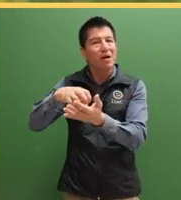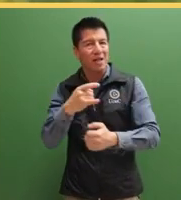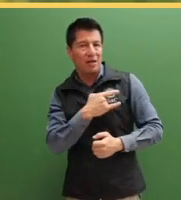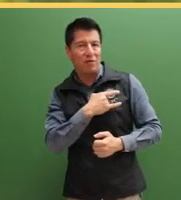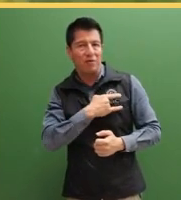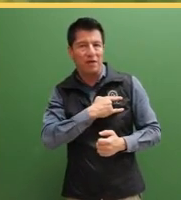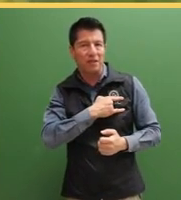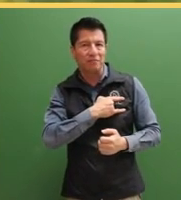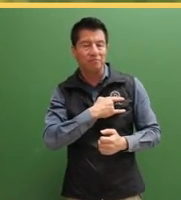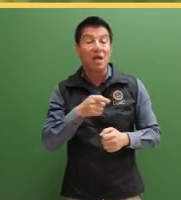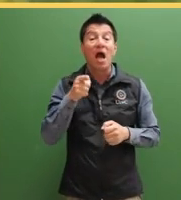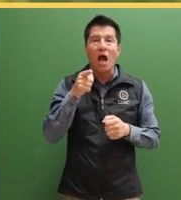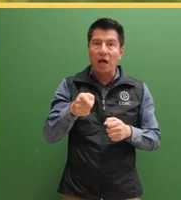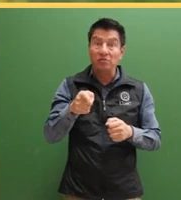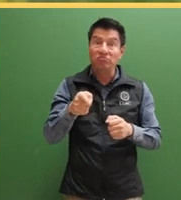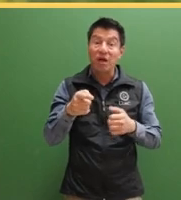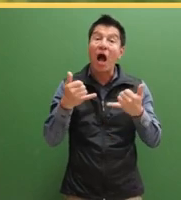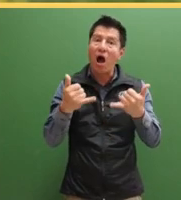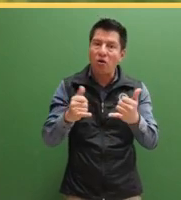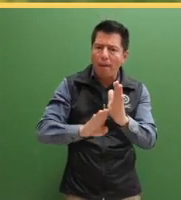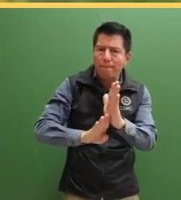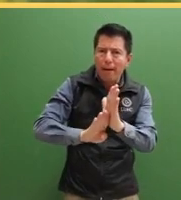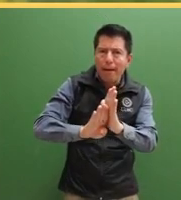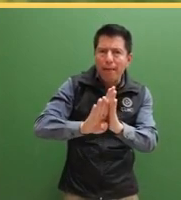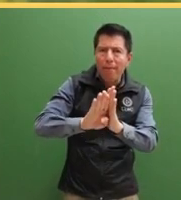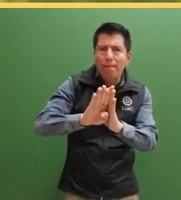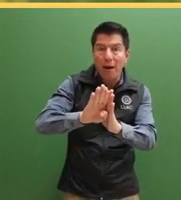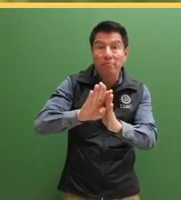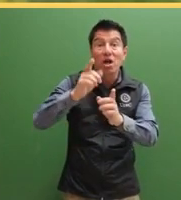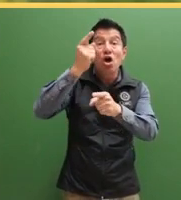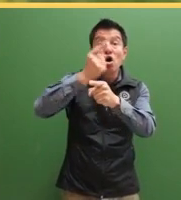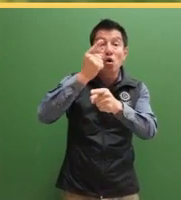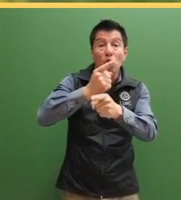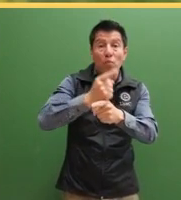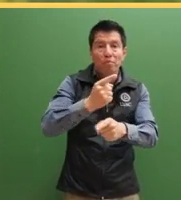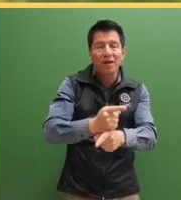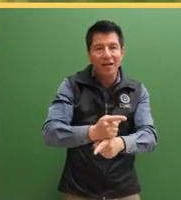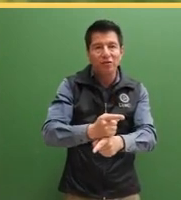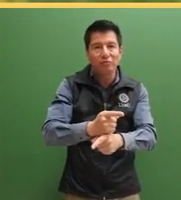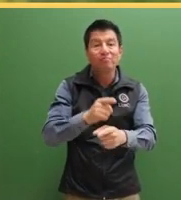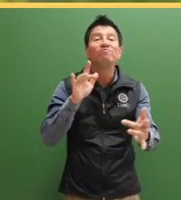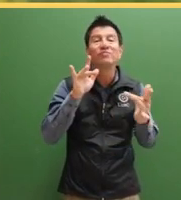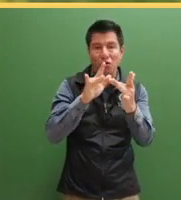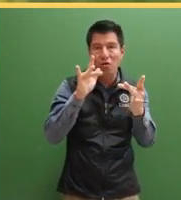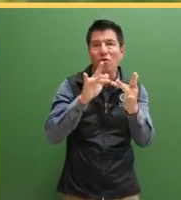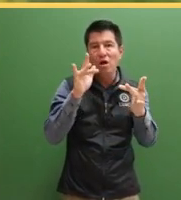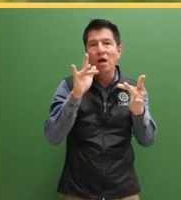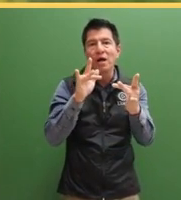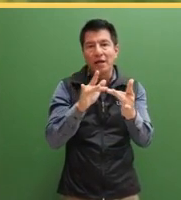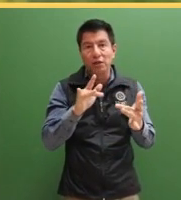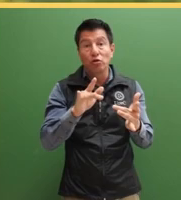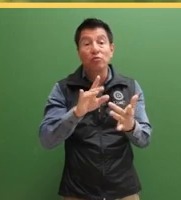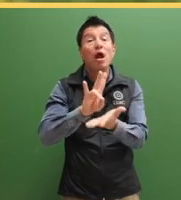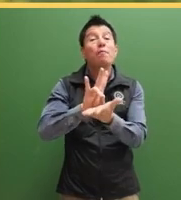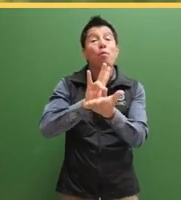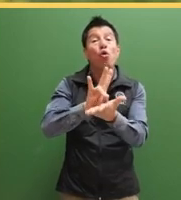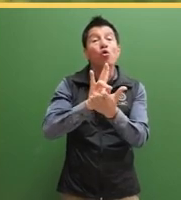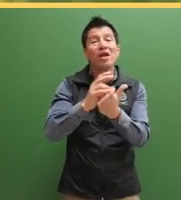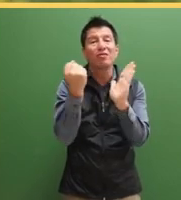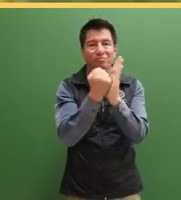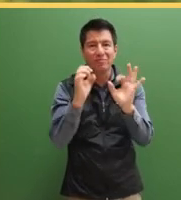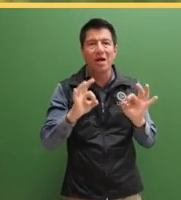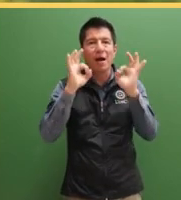la universidad y que ha avanzado satisfactoriamente cumpliendo en coherencia con lo definido por el modelo de